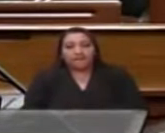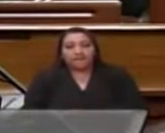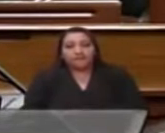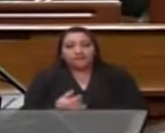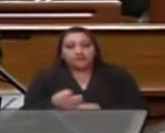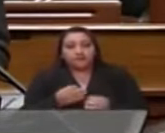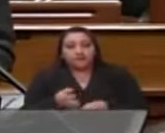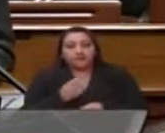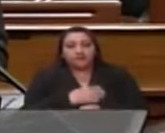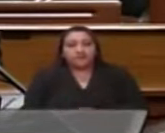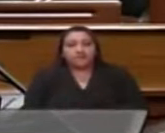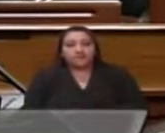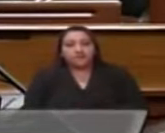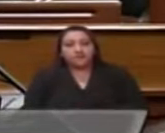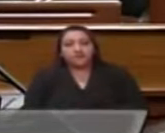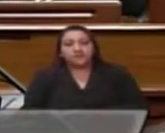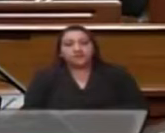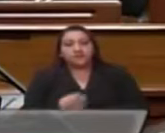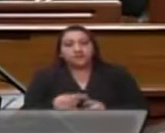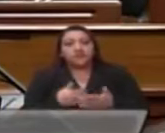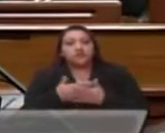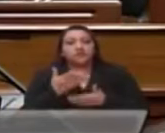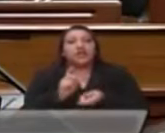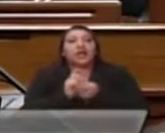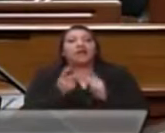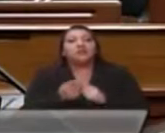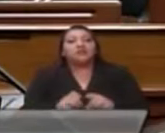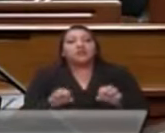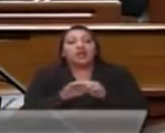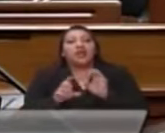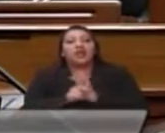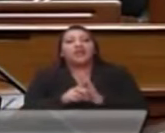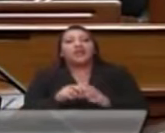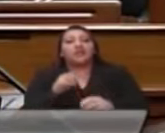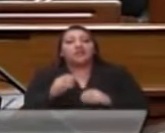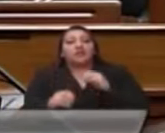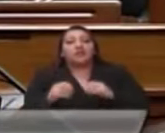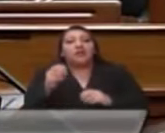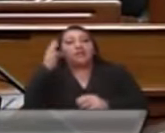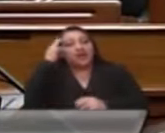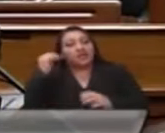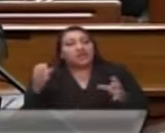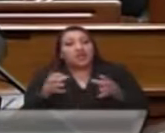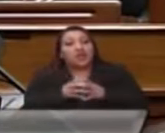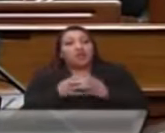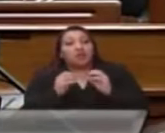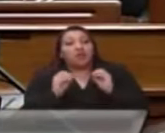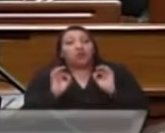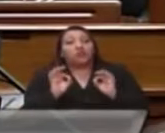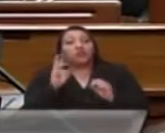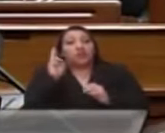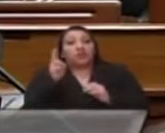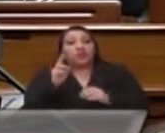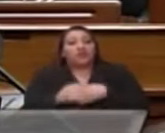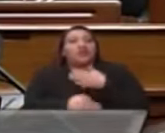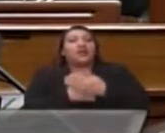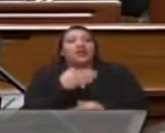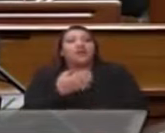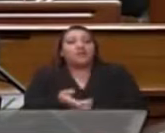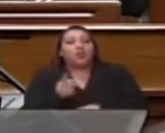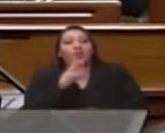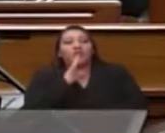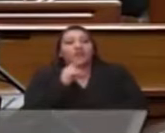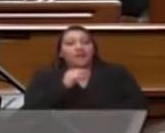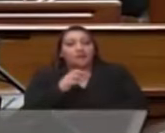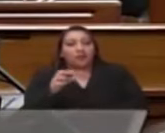Hemos mencionado que se proponen cambios a la ley de reforma magisterial, porque justamente cuando